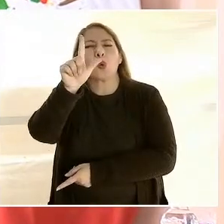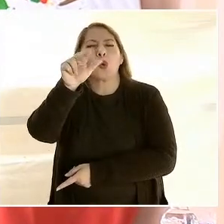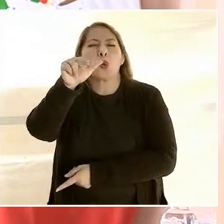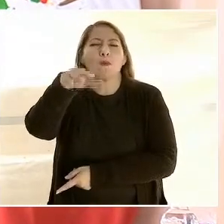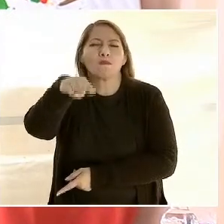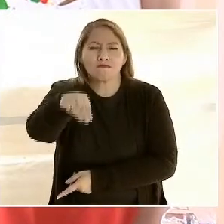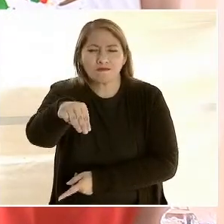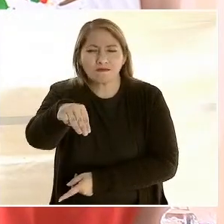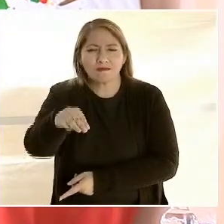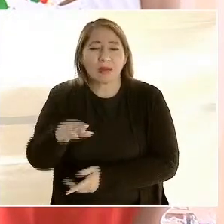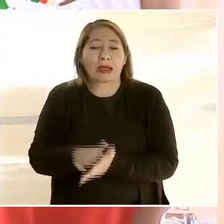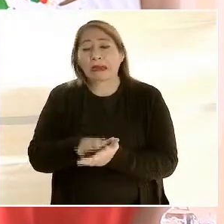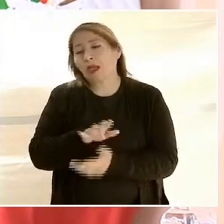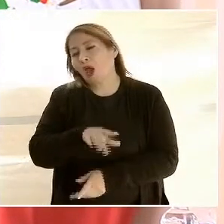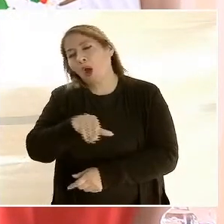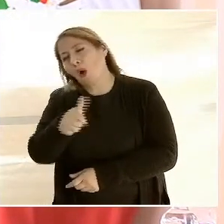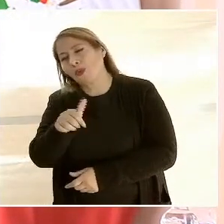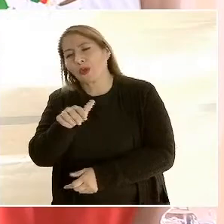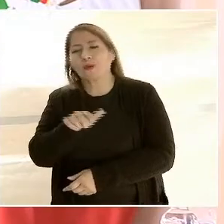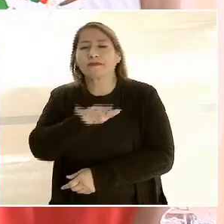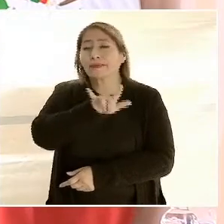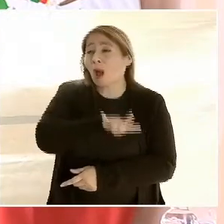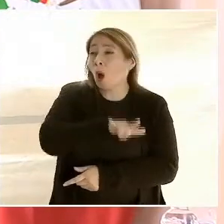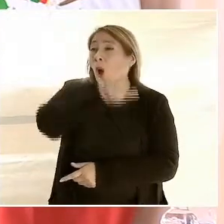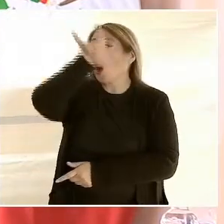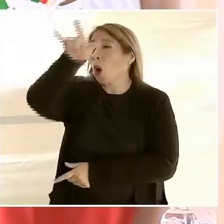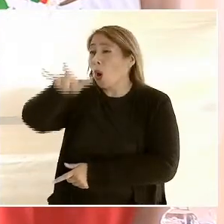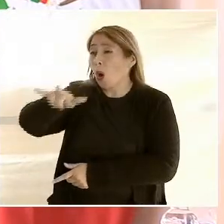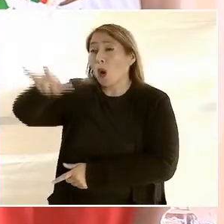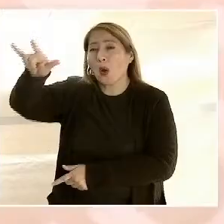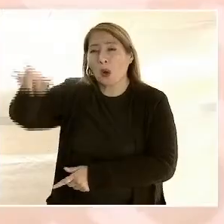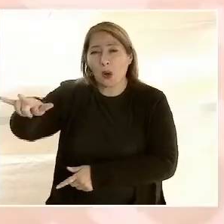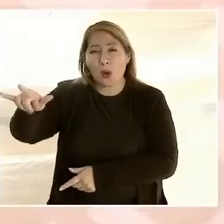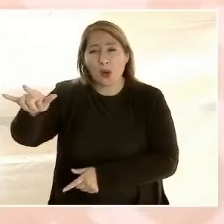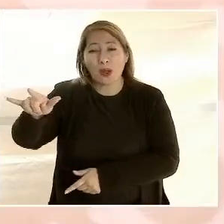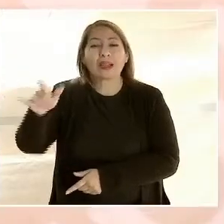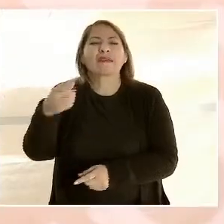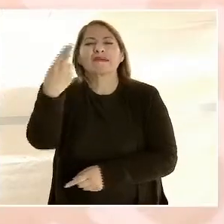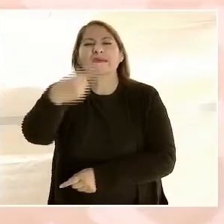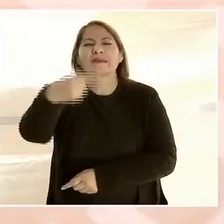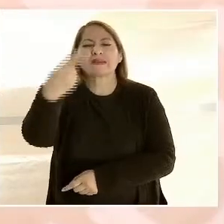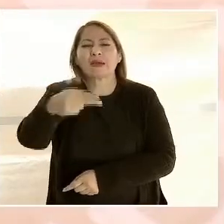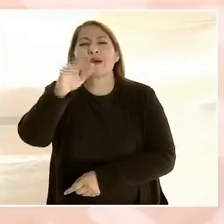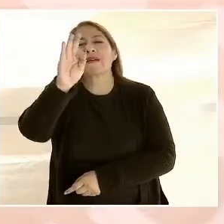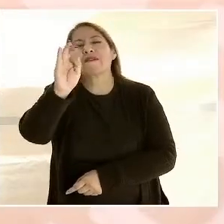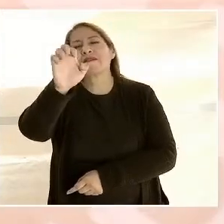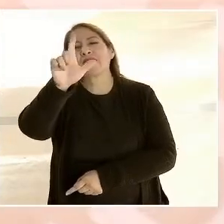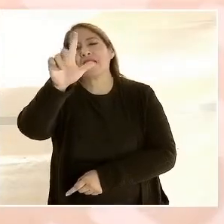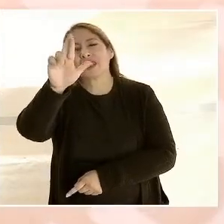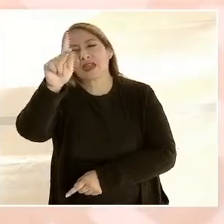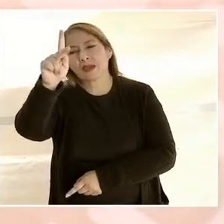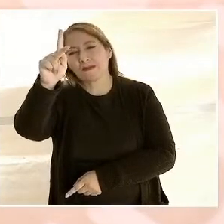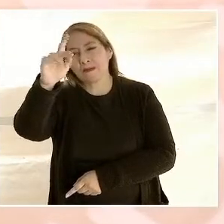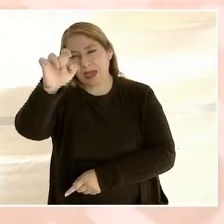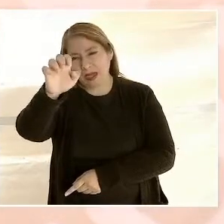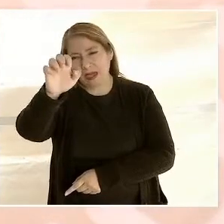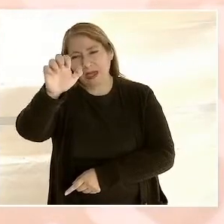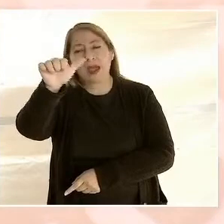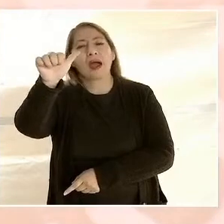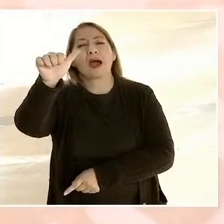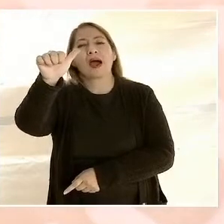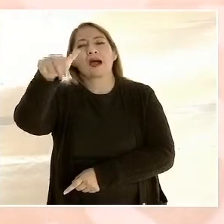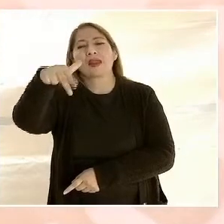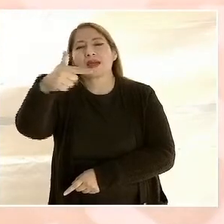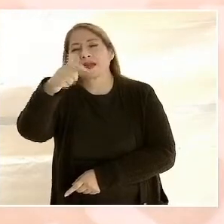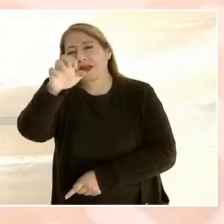magno aeropuerto Felipe Ángeles en Santa Lucía, que vamos a inaugurar